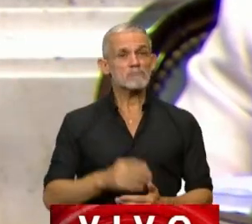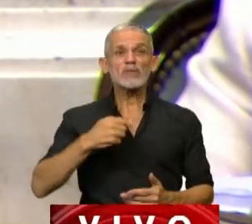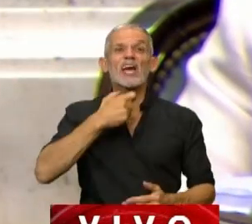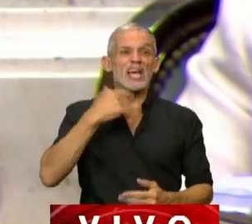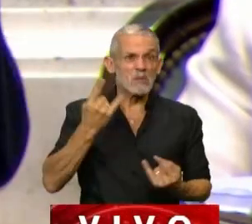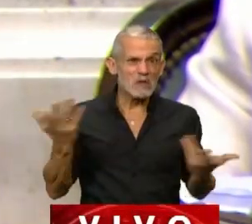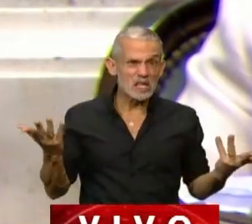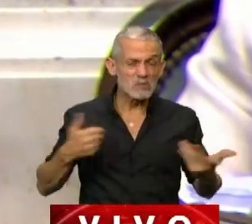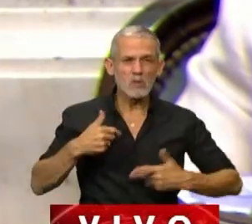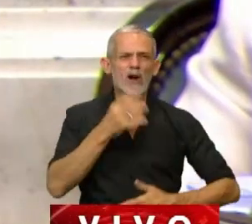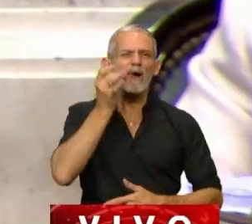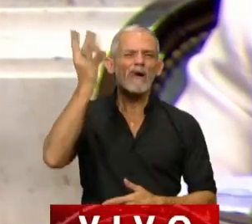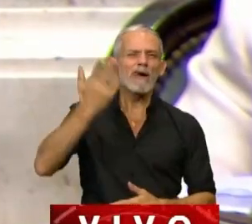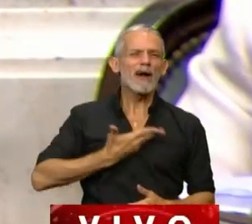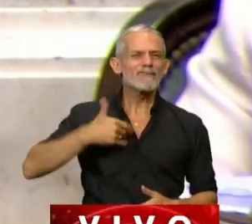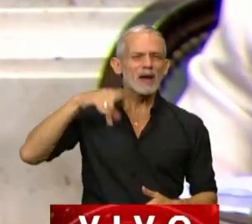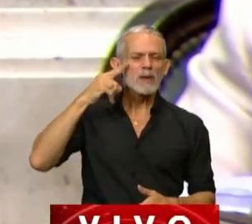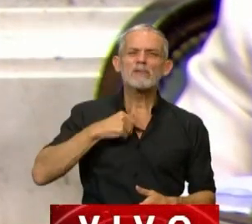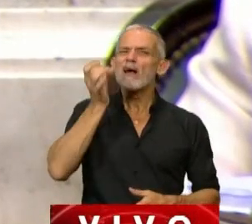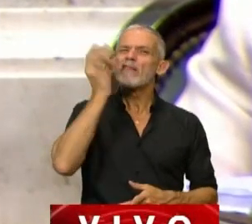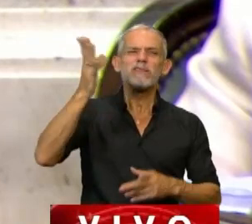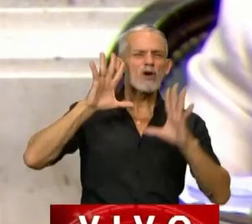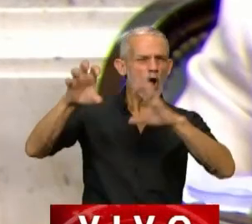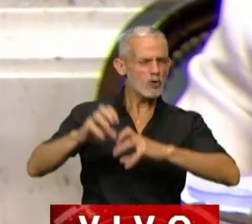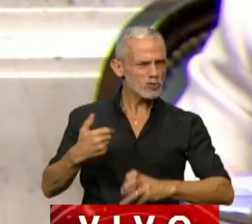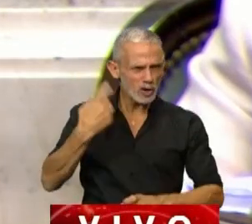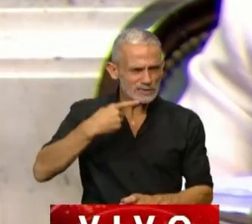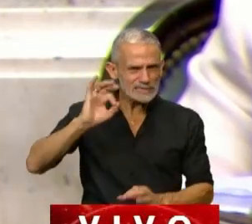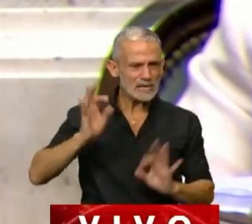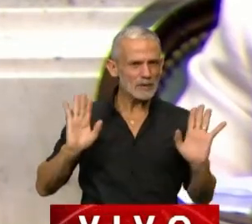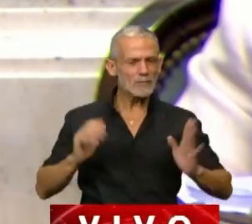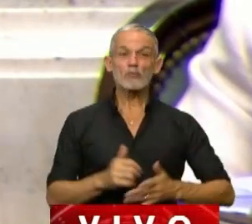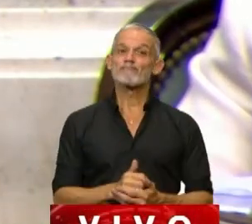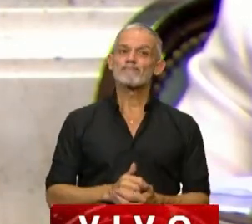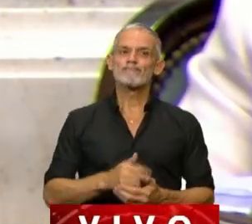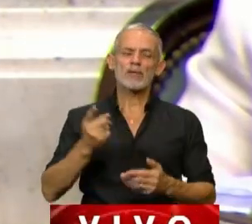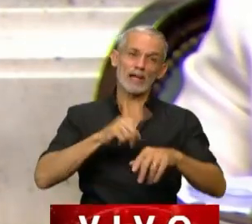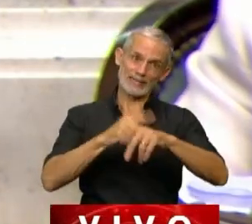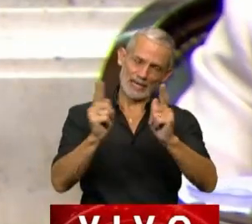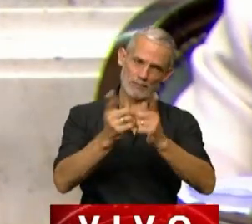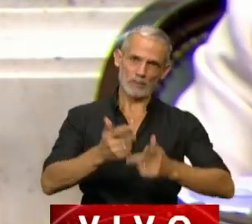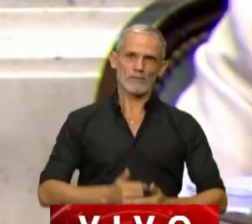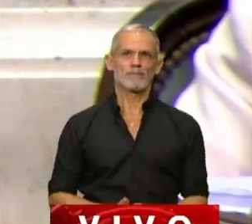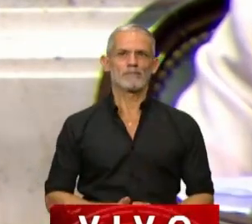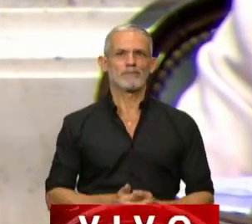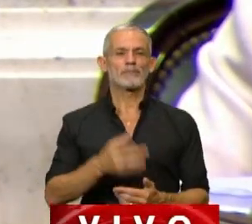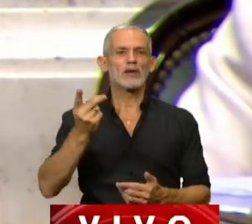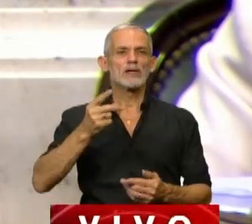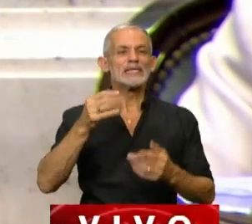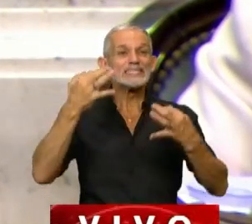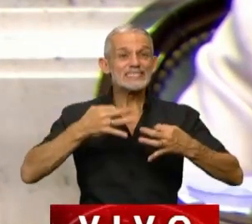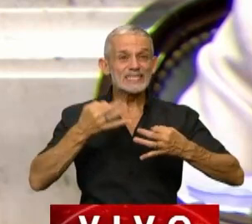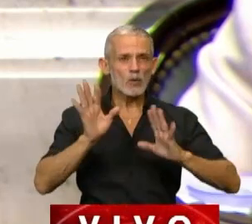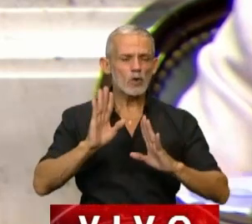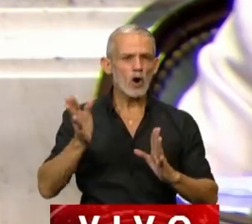¿Que mintamos? Detestamos al Fondo Monetario Internacional. Seguramente nos vamos a tapar, diputado, la nariz